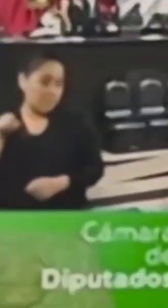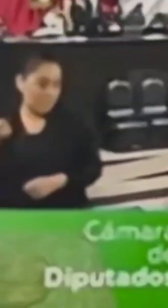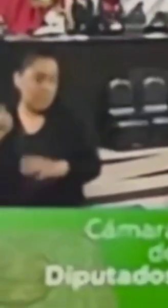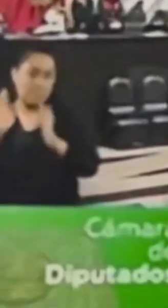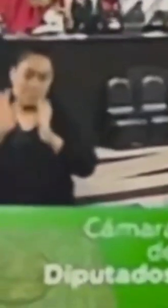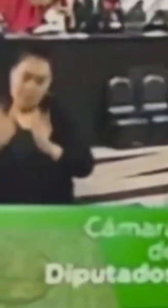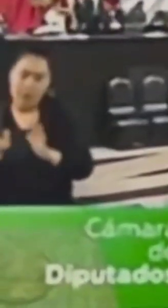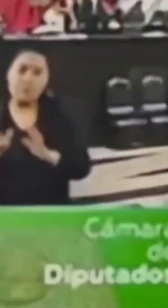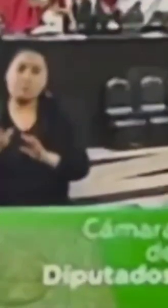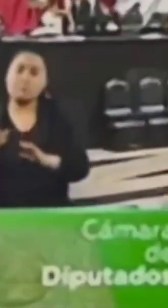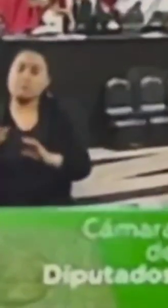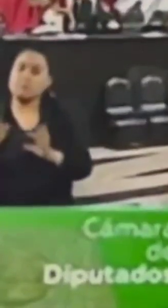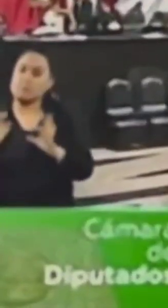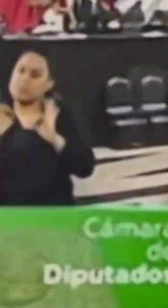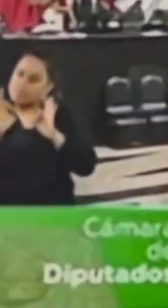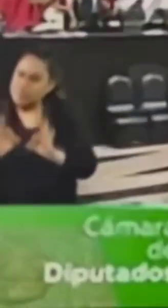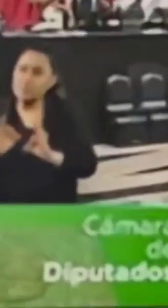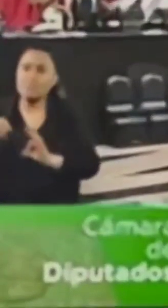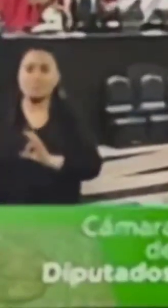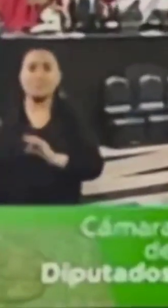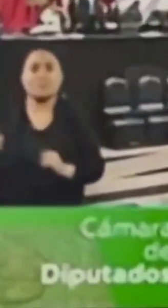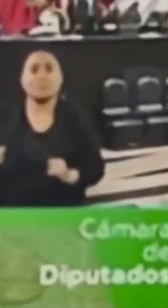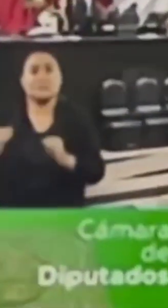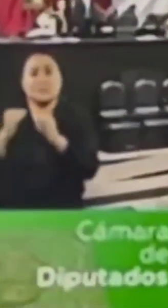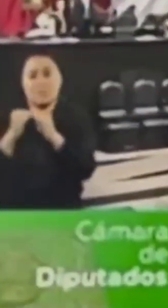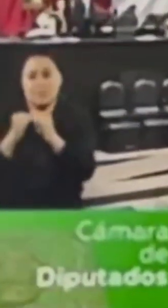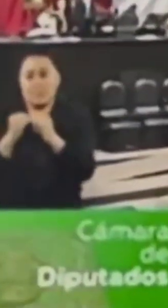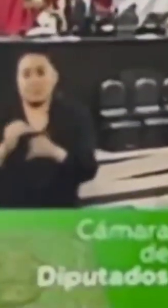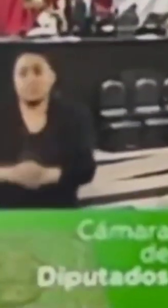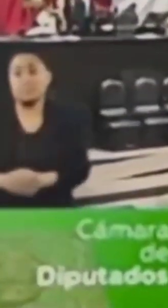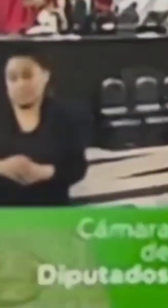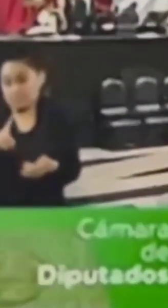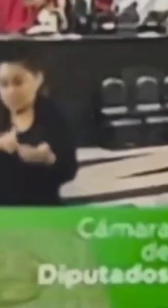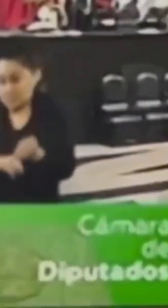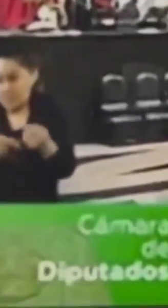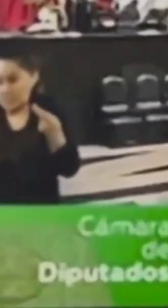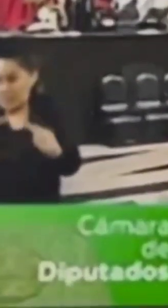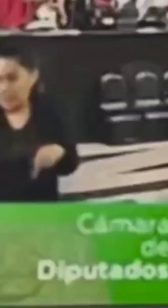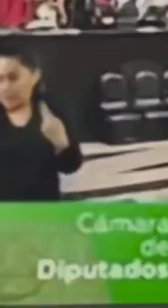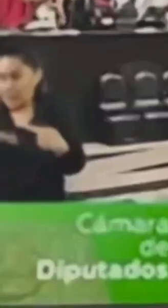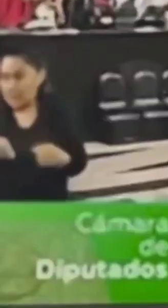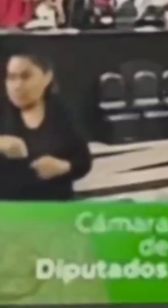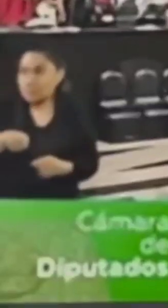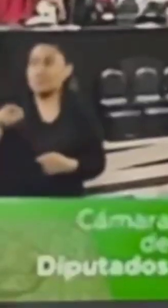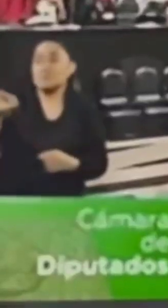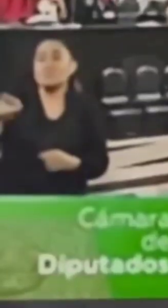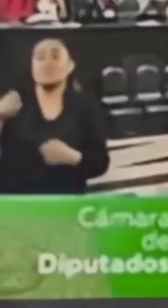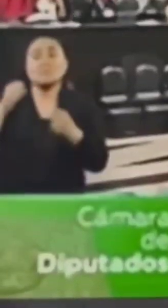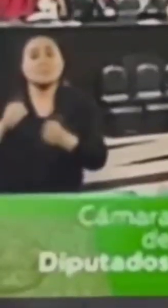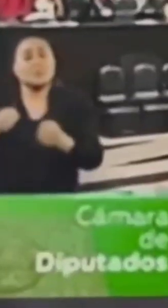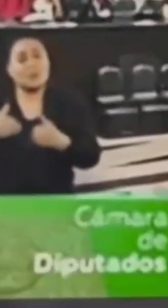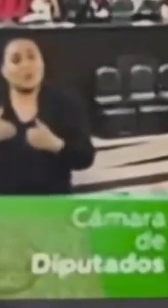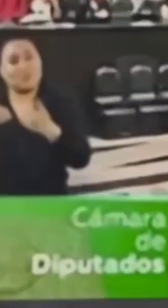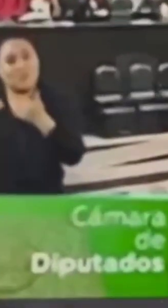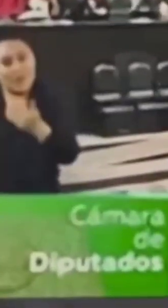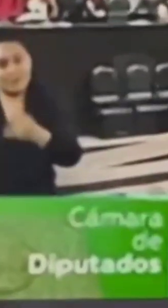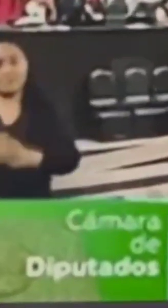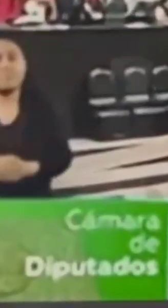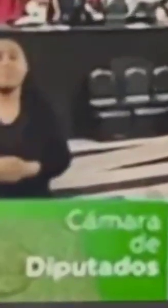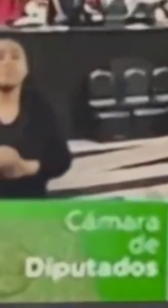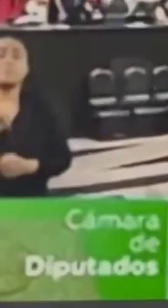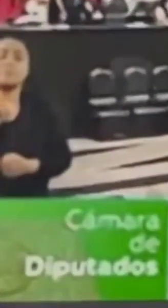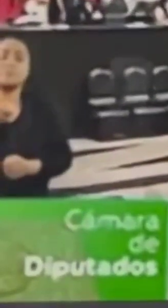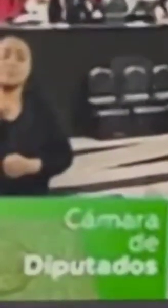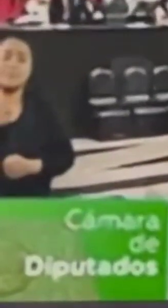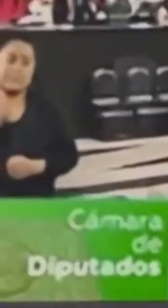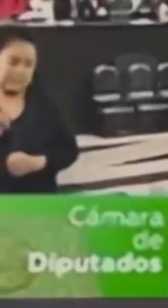logrado instaurar como una institución a la cual la sociedad le tiene confianza. Según las cifras de INEGI